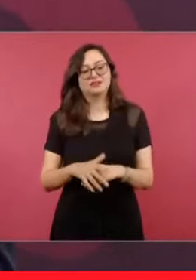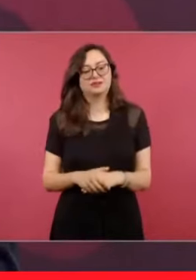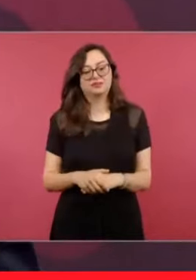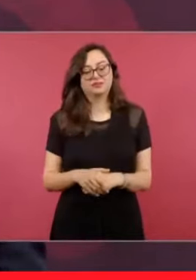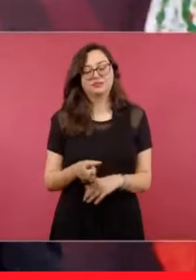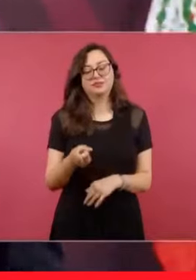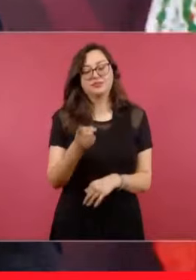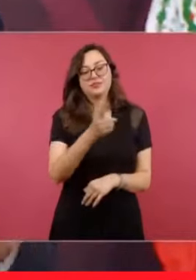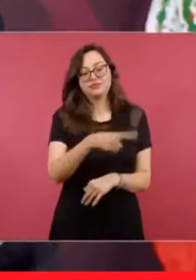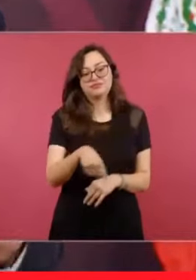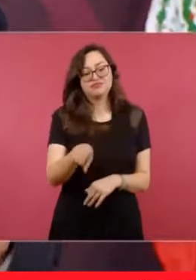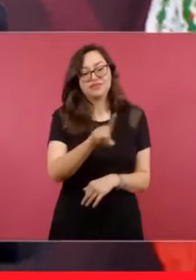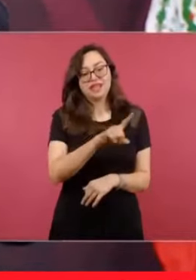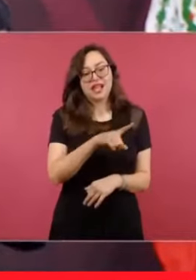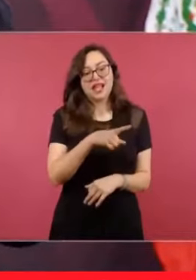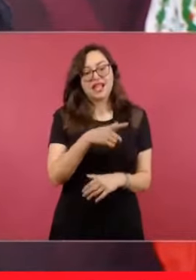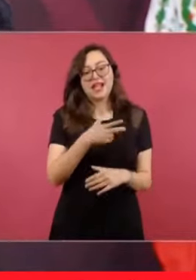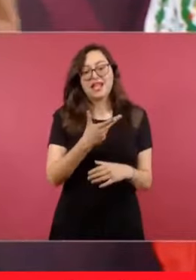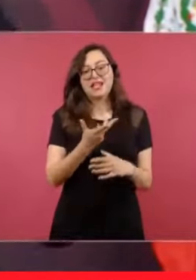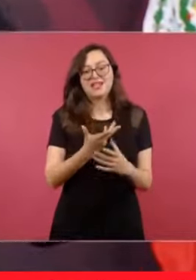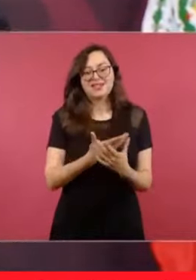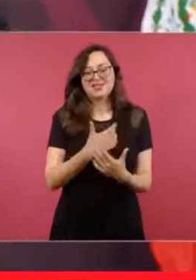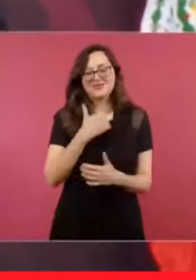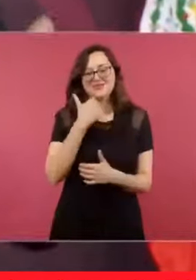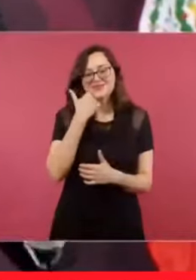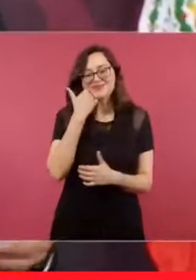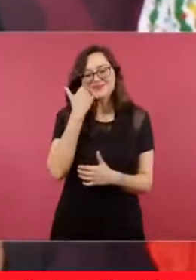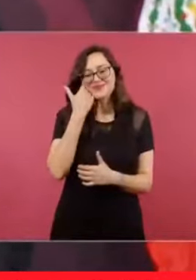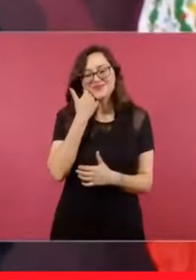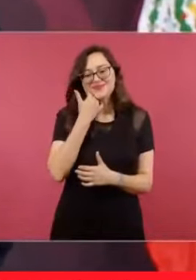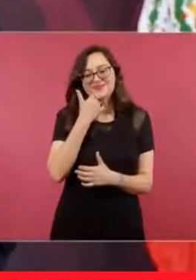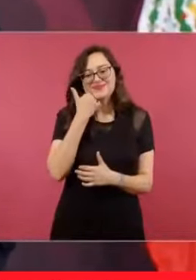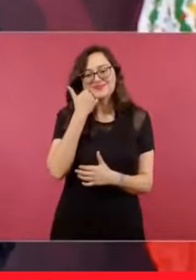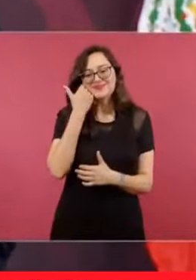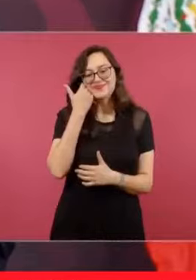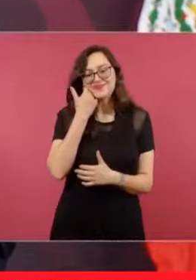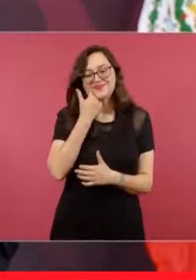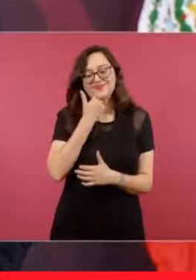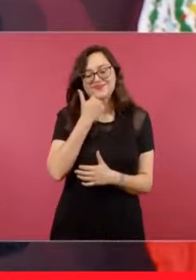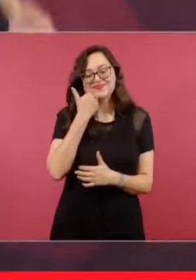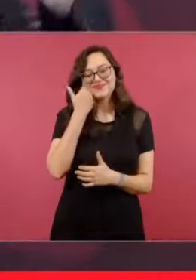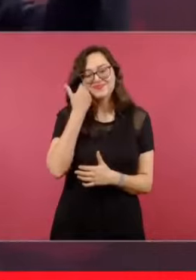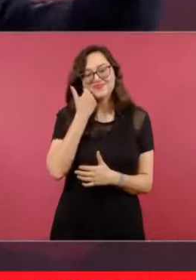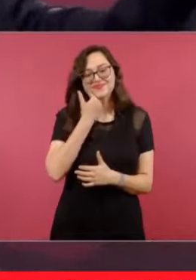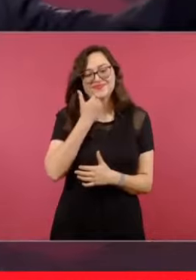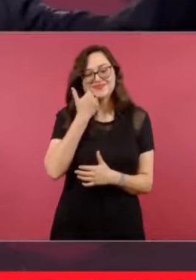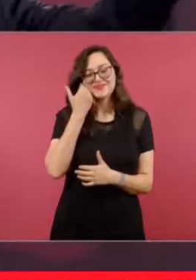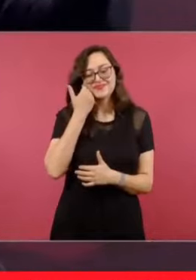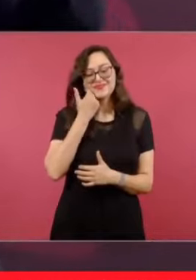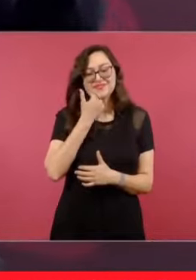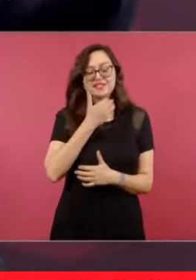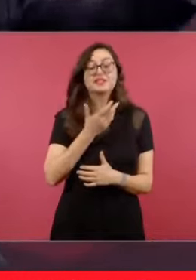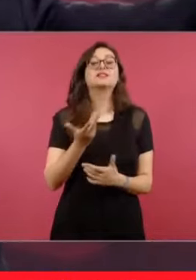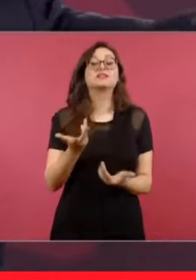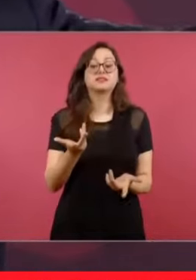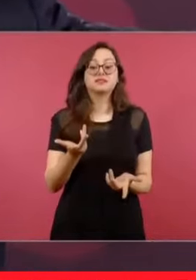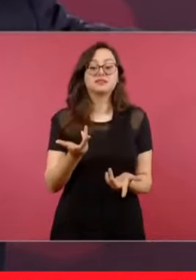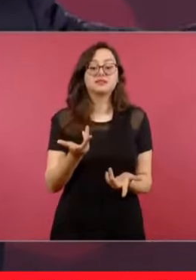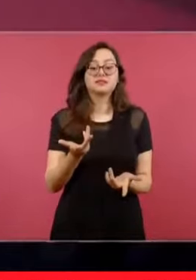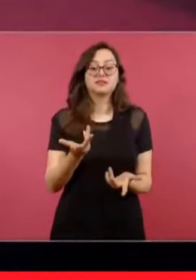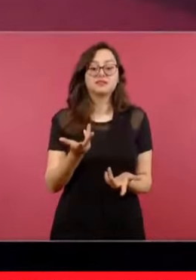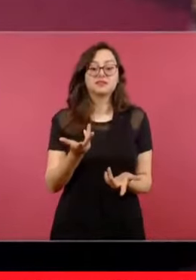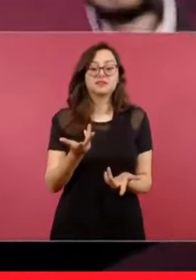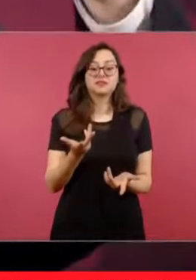no de ganag Gracias los de cómo se llama